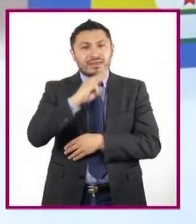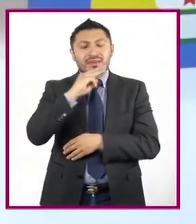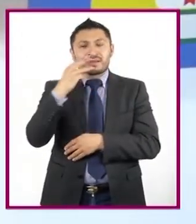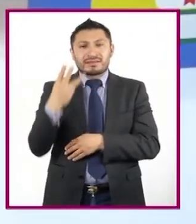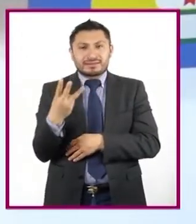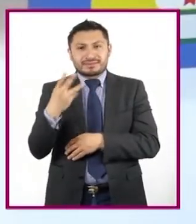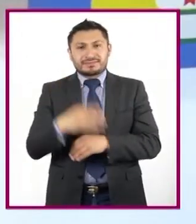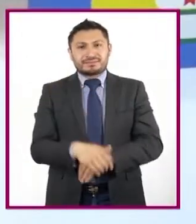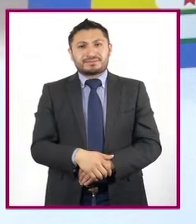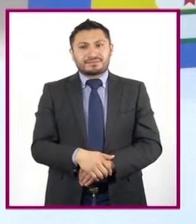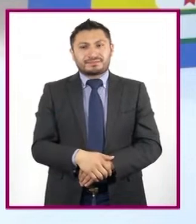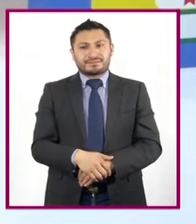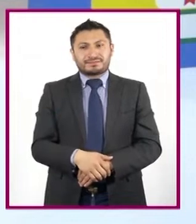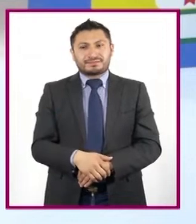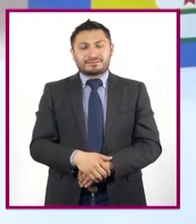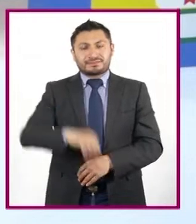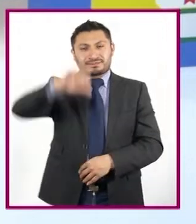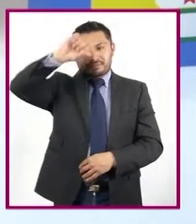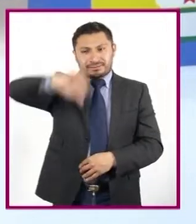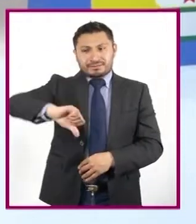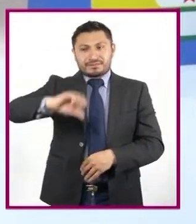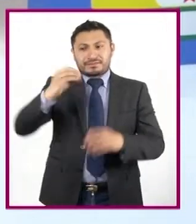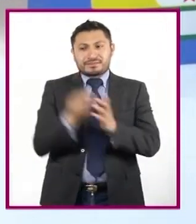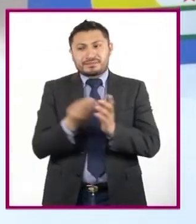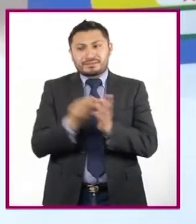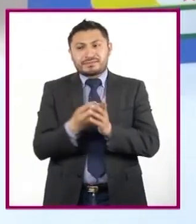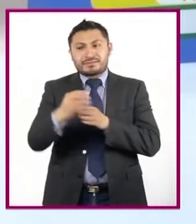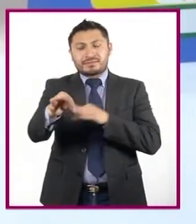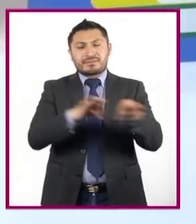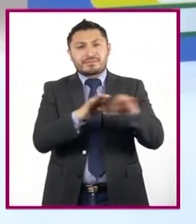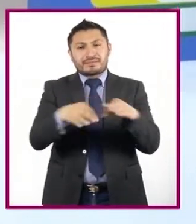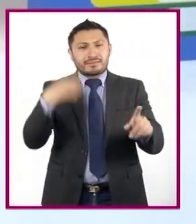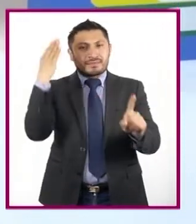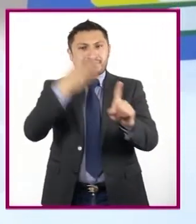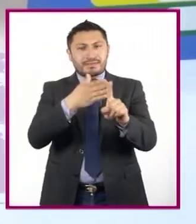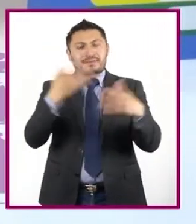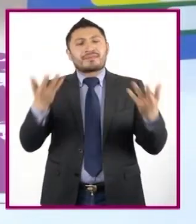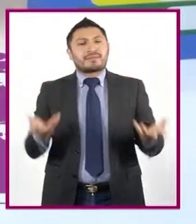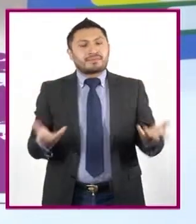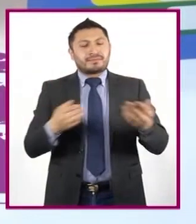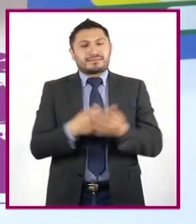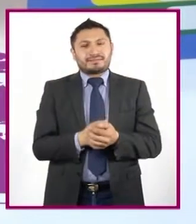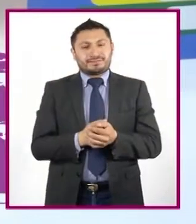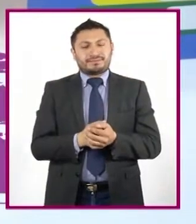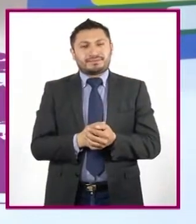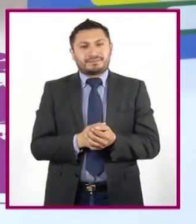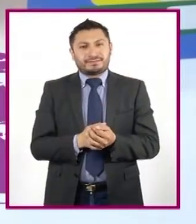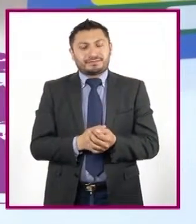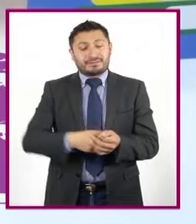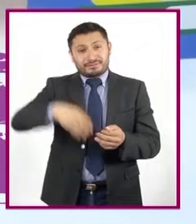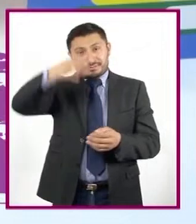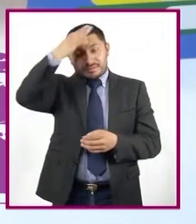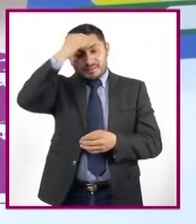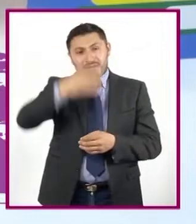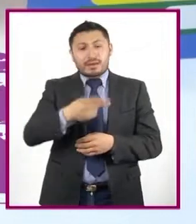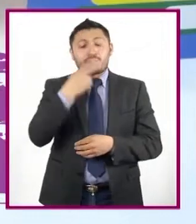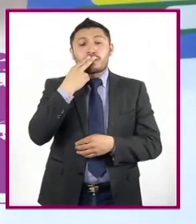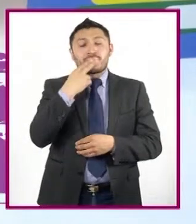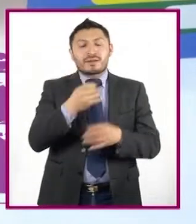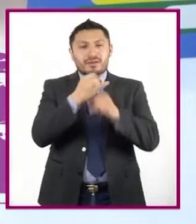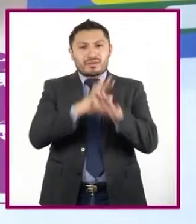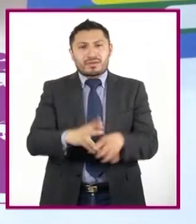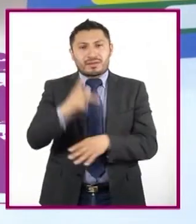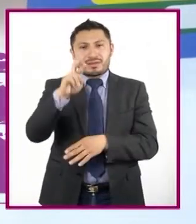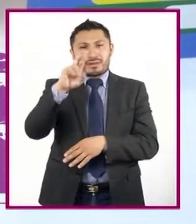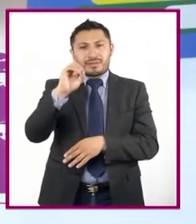3. En esta ocasión vamos a trabajar con el aprendizaje esperado. Utiliza la información de un prólogo